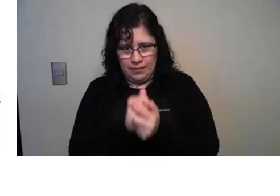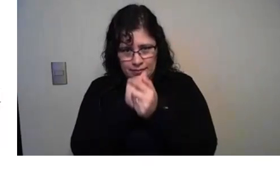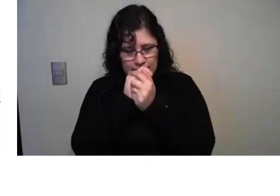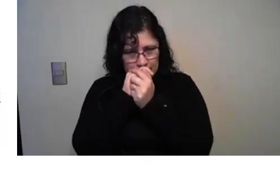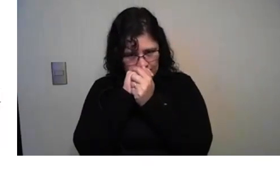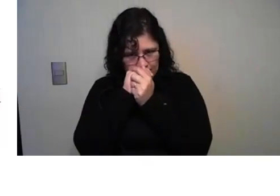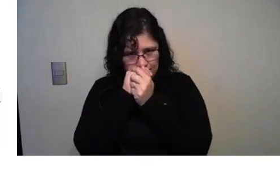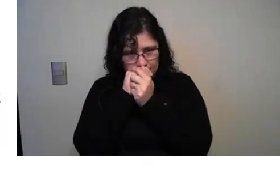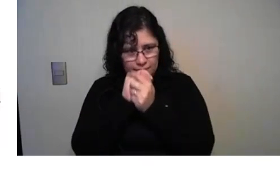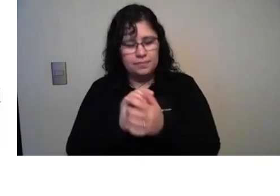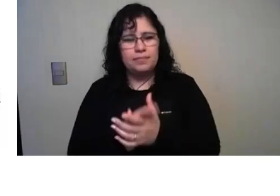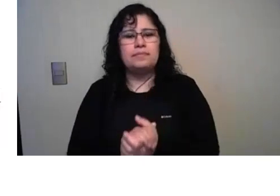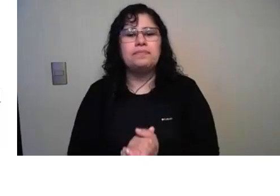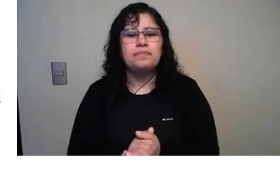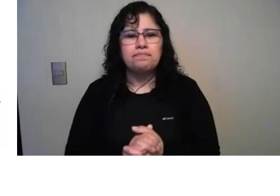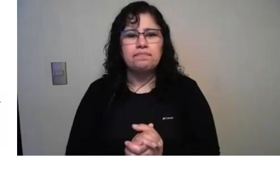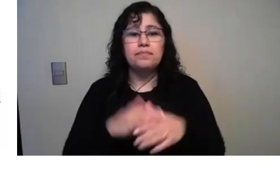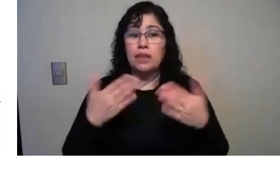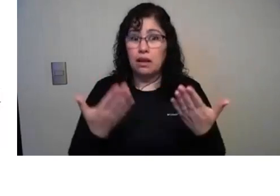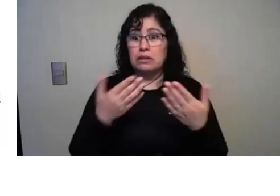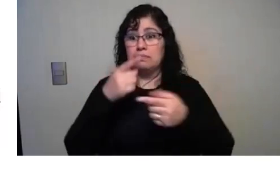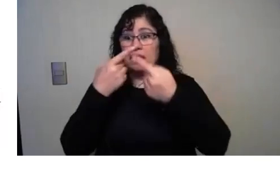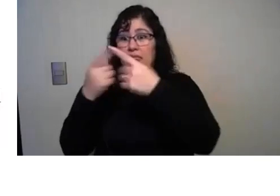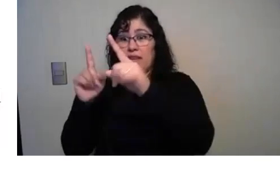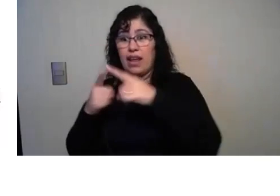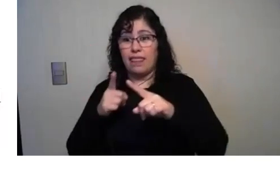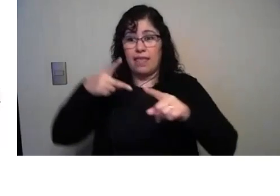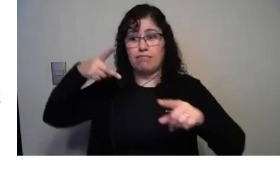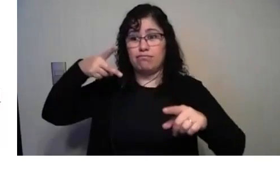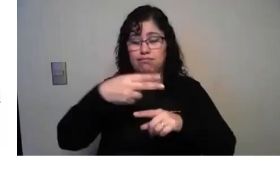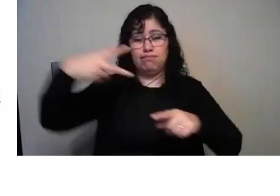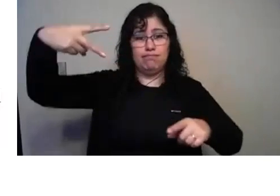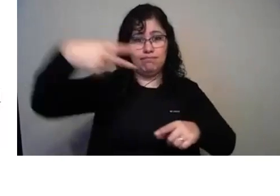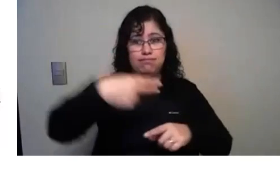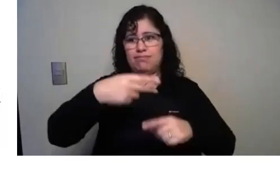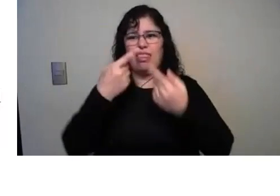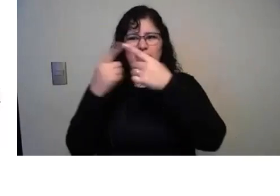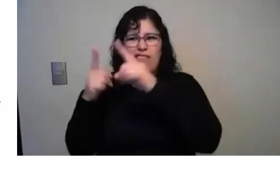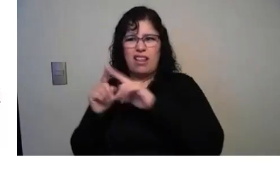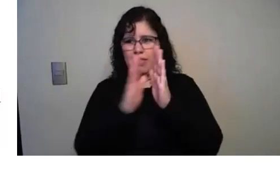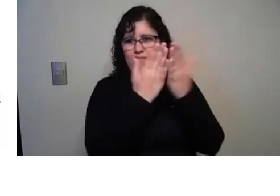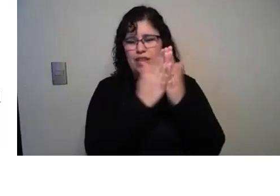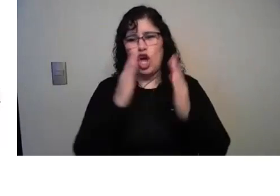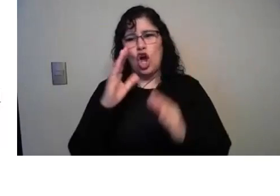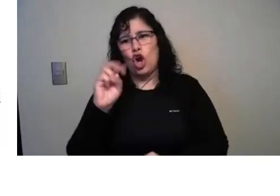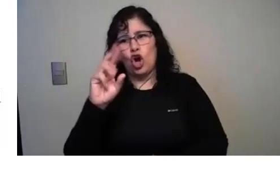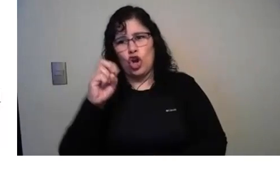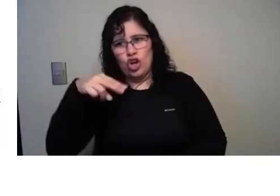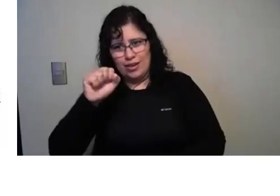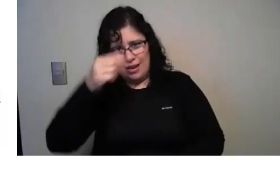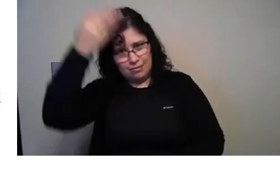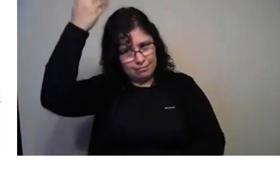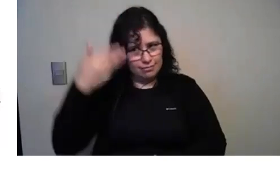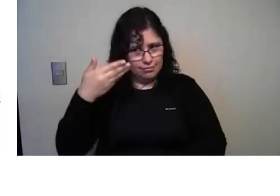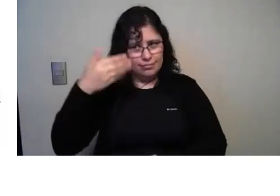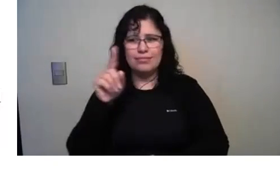Bien, hay distintos cortes que van a encontrar en la literatura. El corte coronal de tal estructura, corte